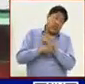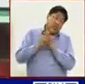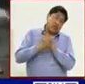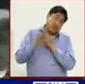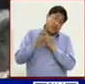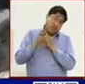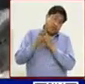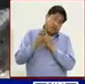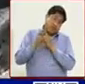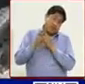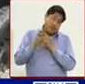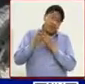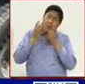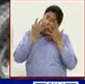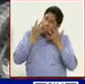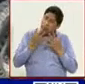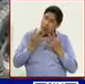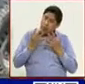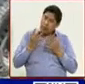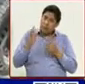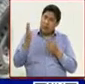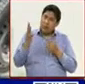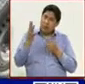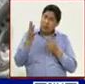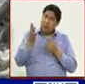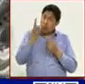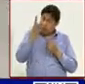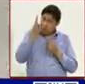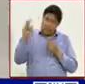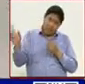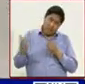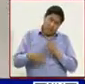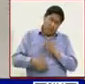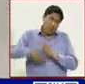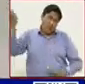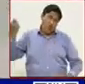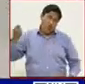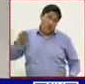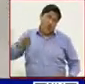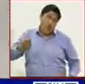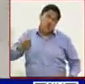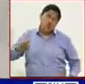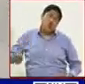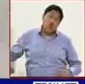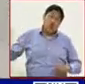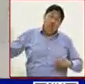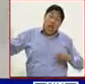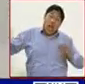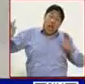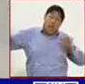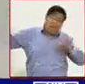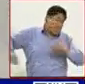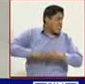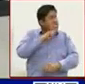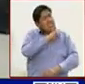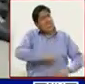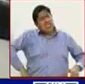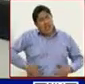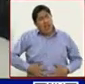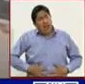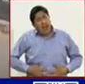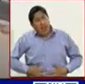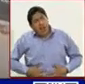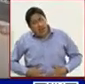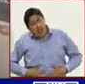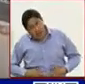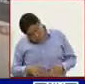las pertenencias. Lastimosamente, uno de los sujetos sacó un cuchillo y con él le provocó una herida en el abdomen, lo cual le provocó